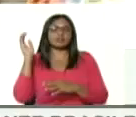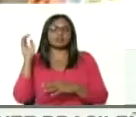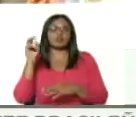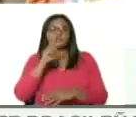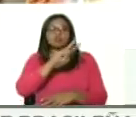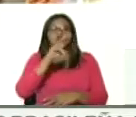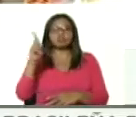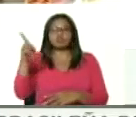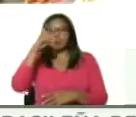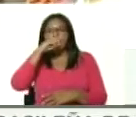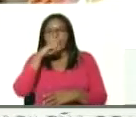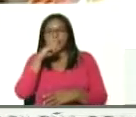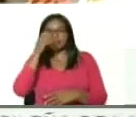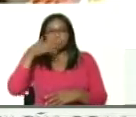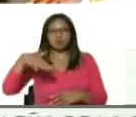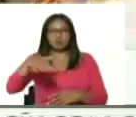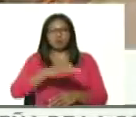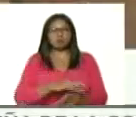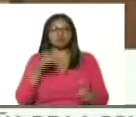Pueblos rumbo a la ciudad comunal.